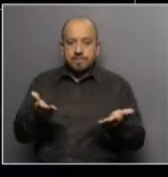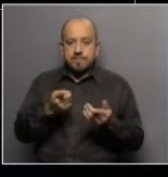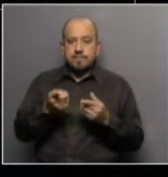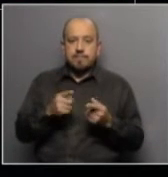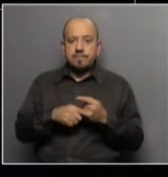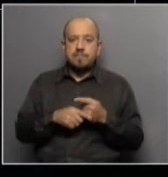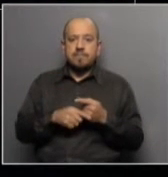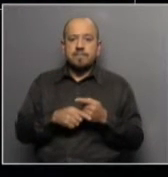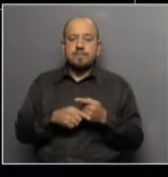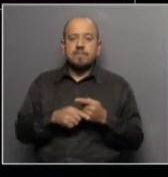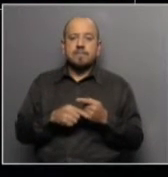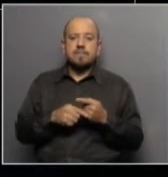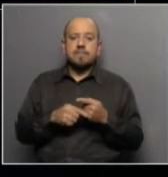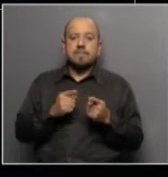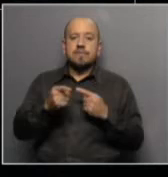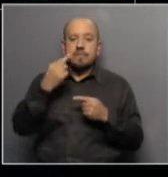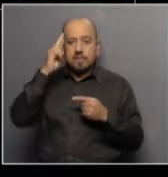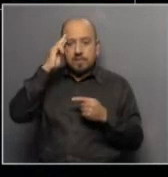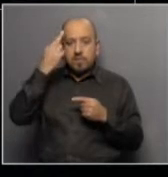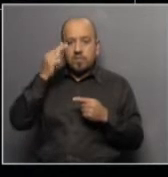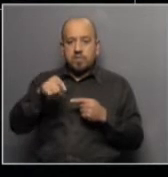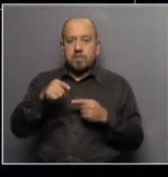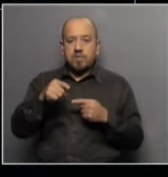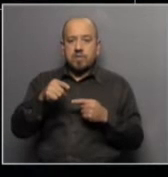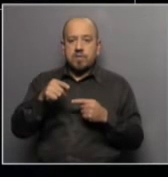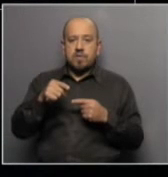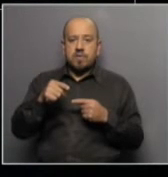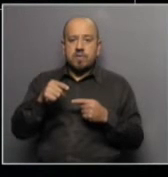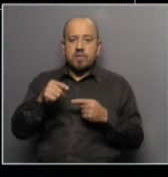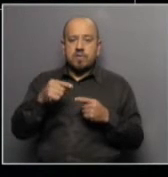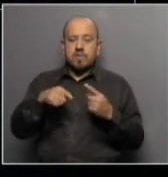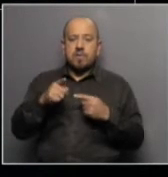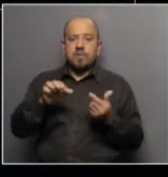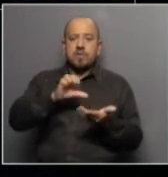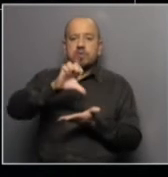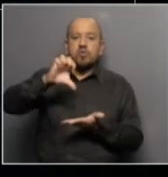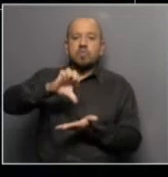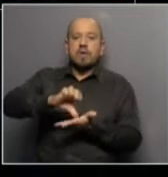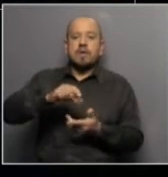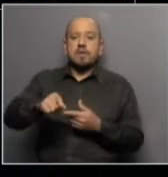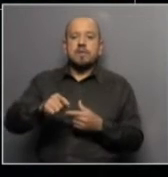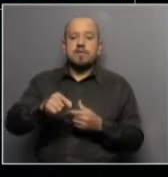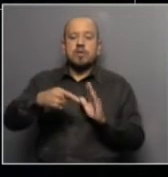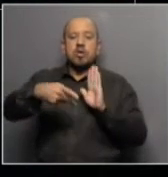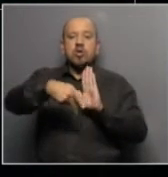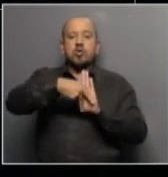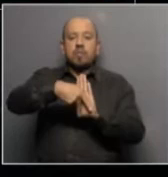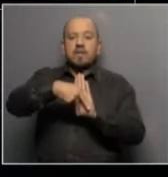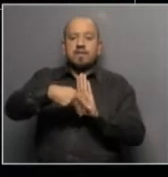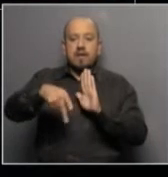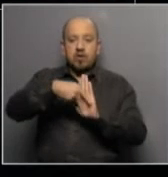Y en ese sentido, Uruguay, bueno, claramente es un país que en su normativa